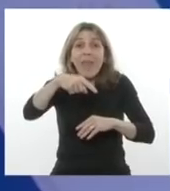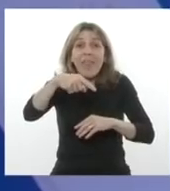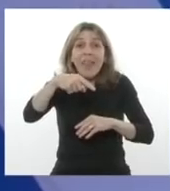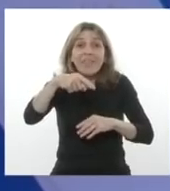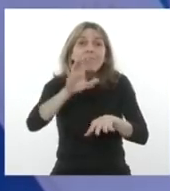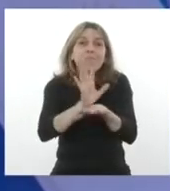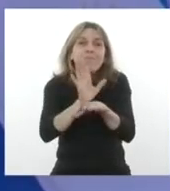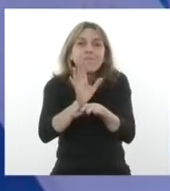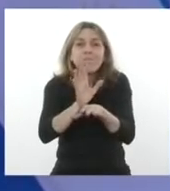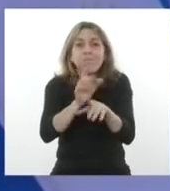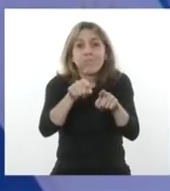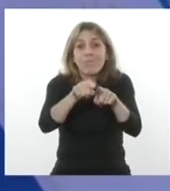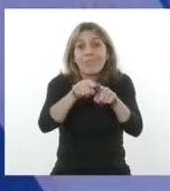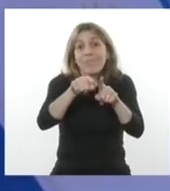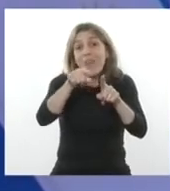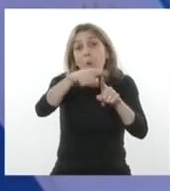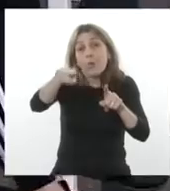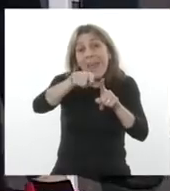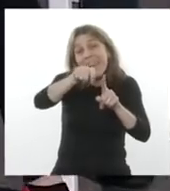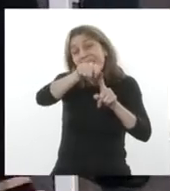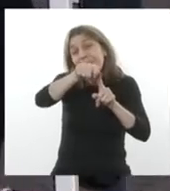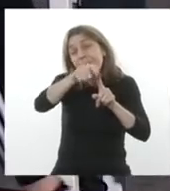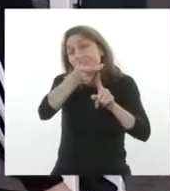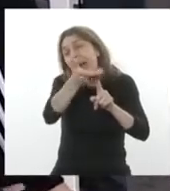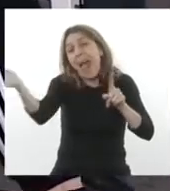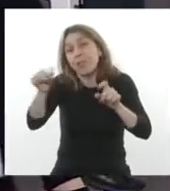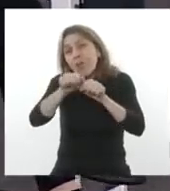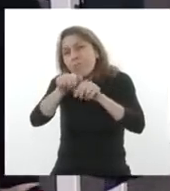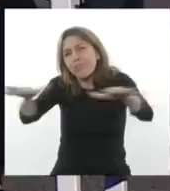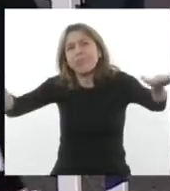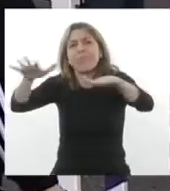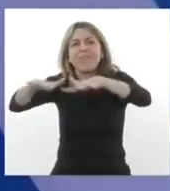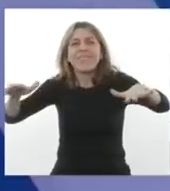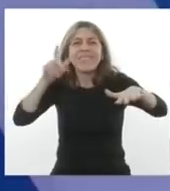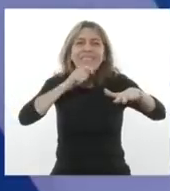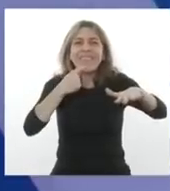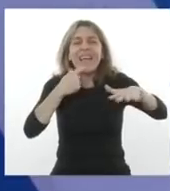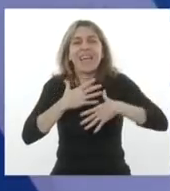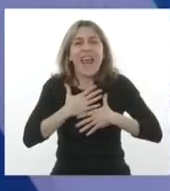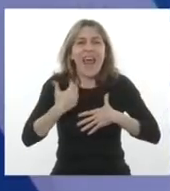de ustedes, a todos los niños y niñas de mi querida Argentina.